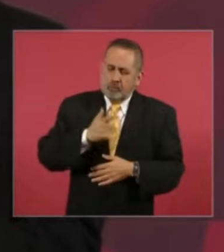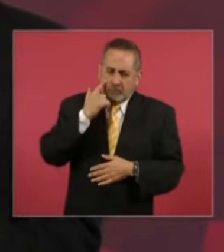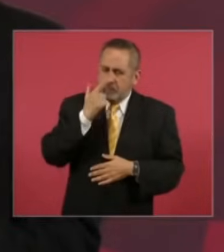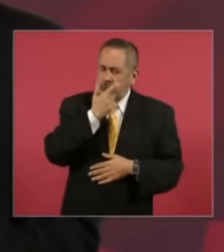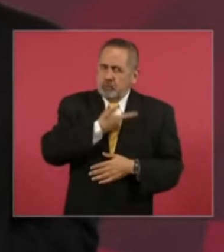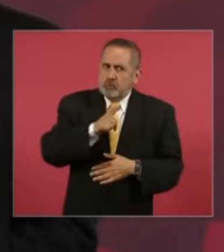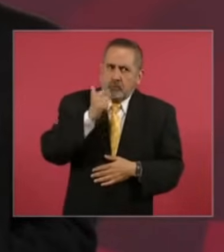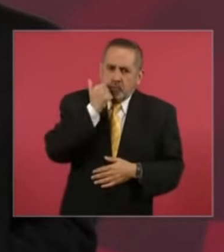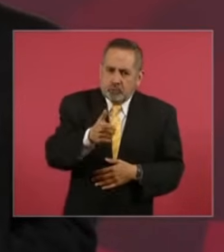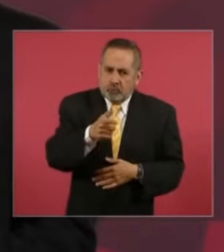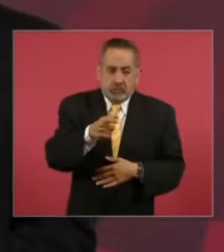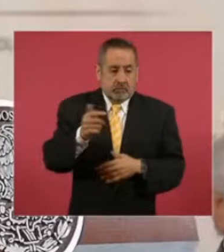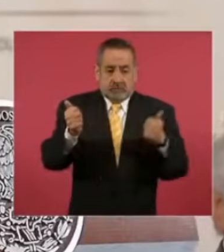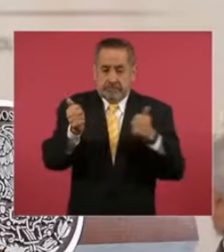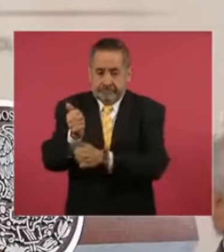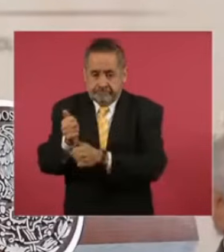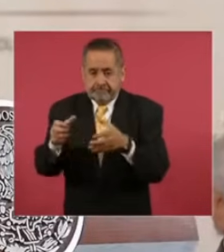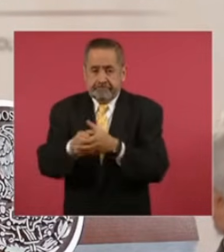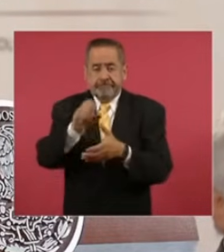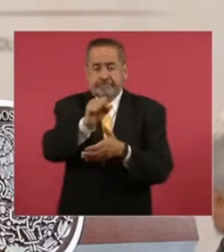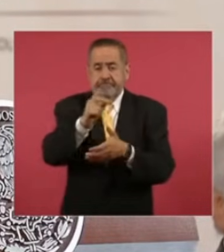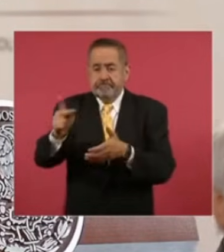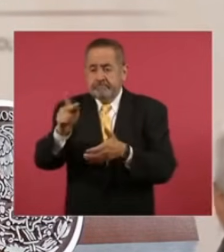que quedara suelta.